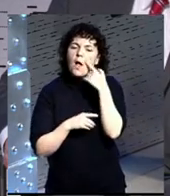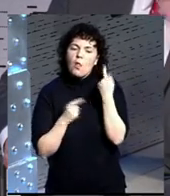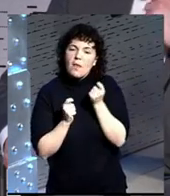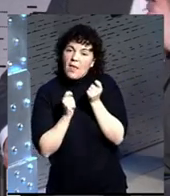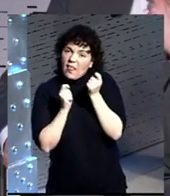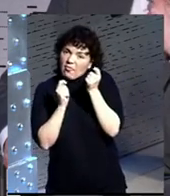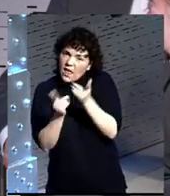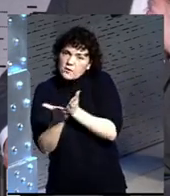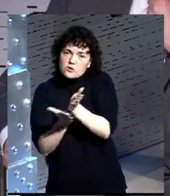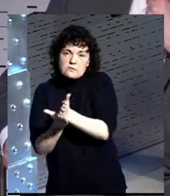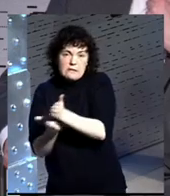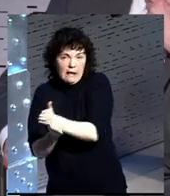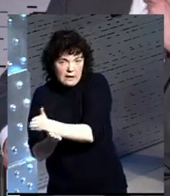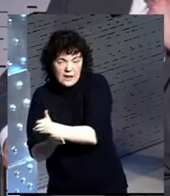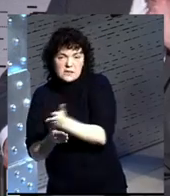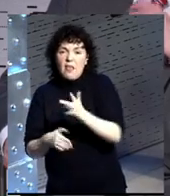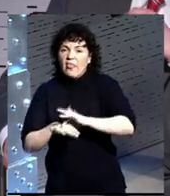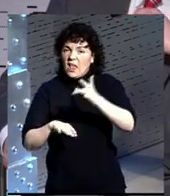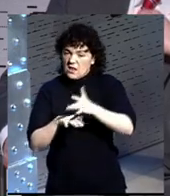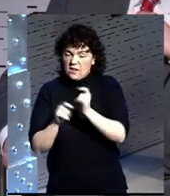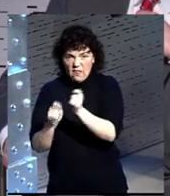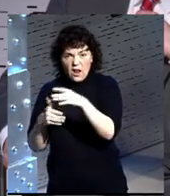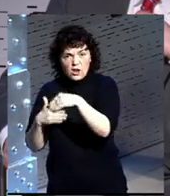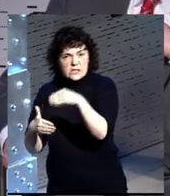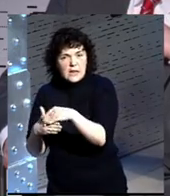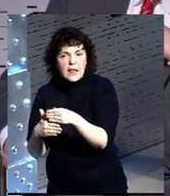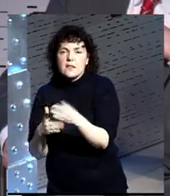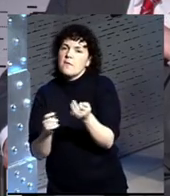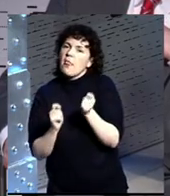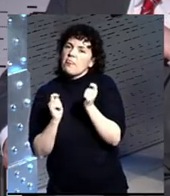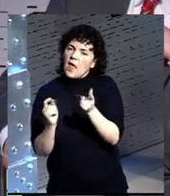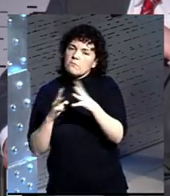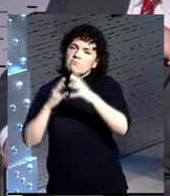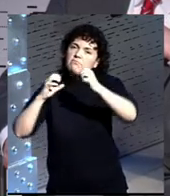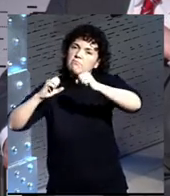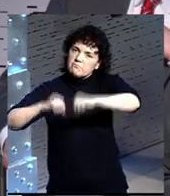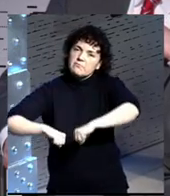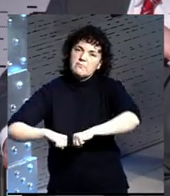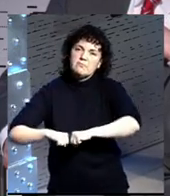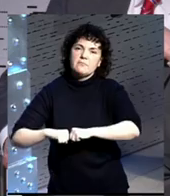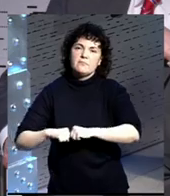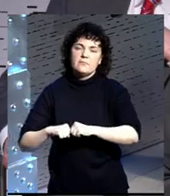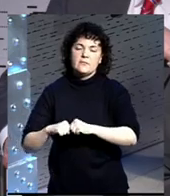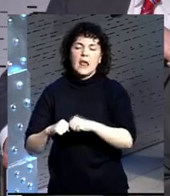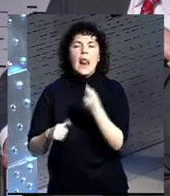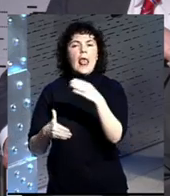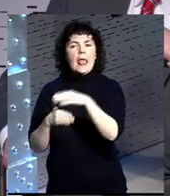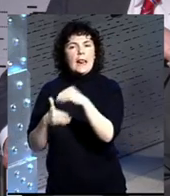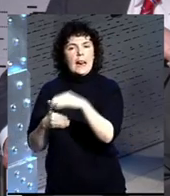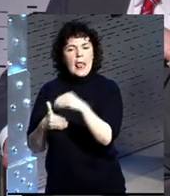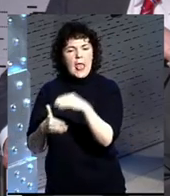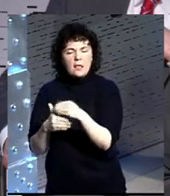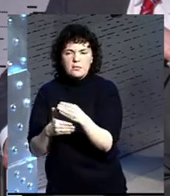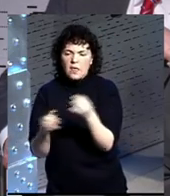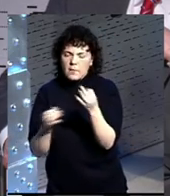través de estos canales, de esta digitalización a los clientes, es conveniencia. Es que no sea el cliente el que se